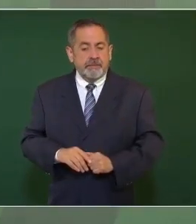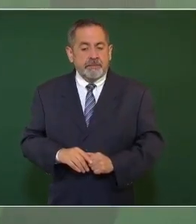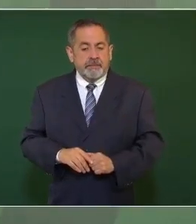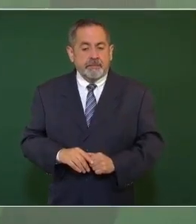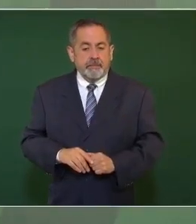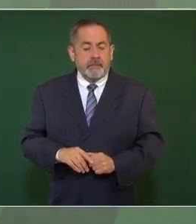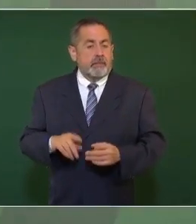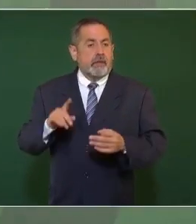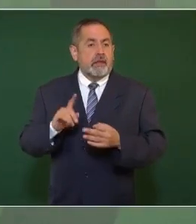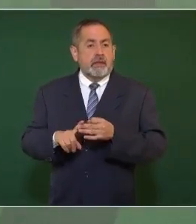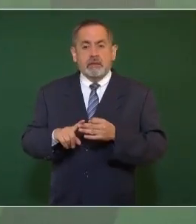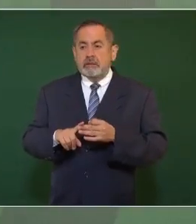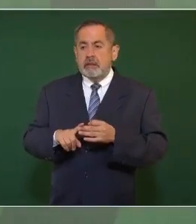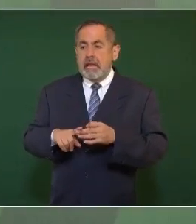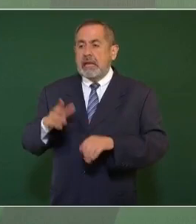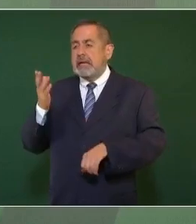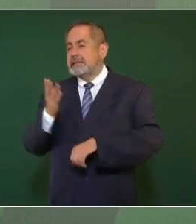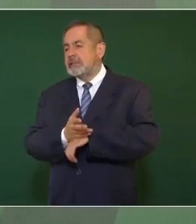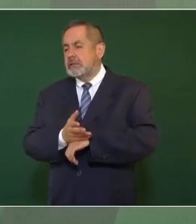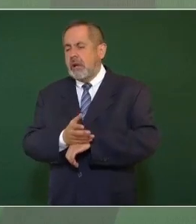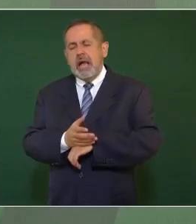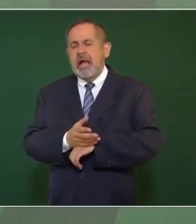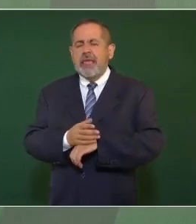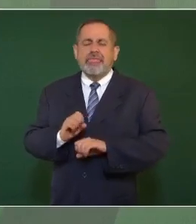no permitir la impunidad